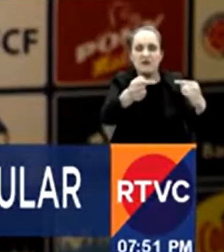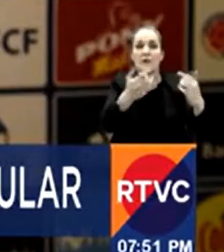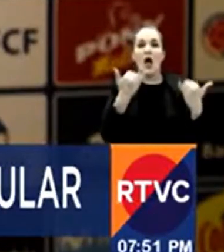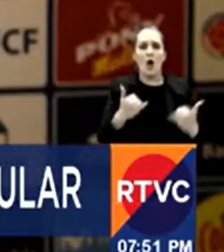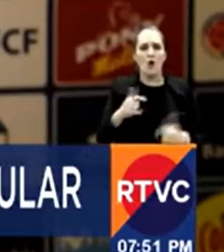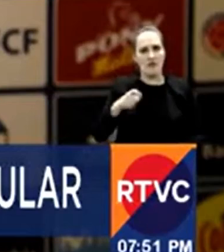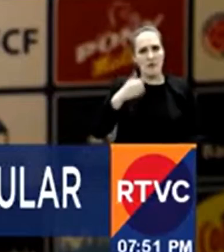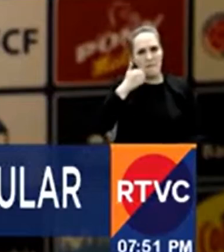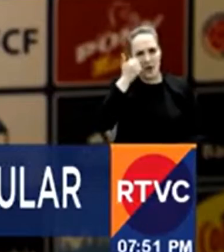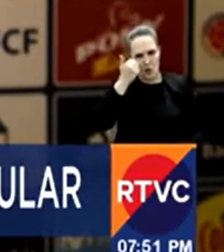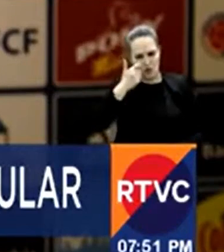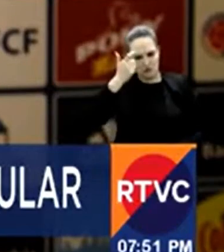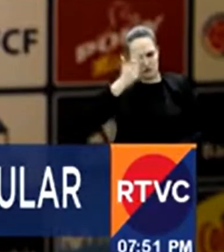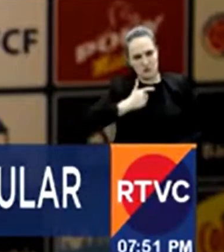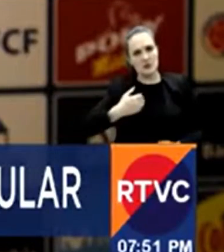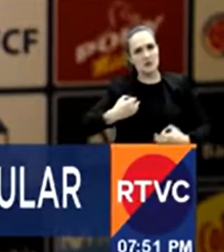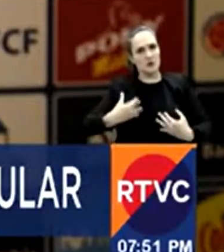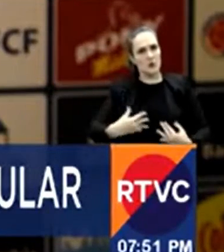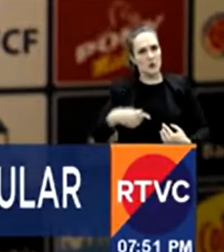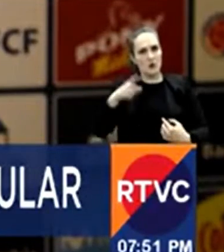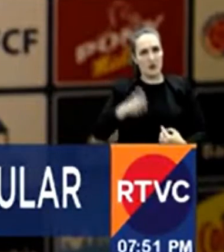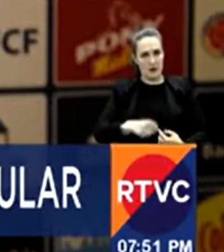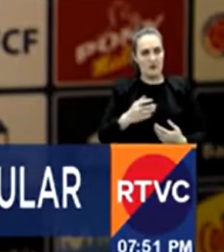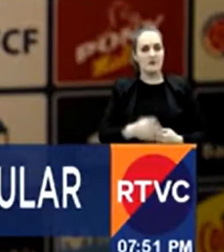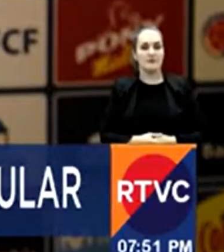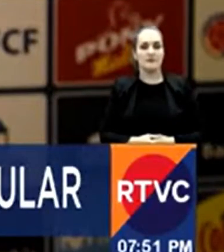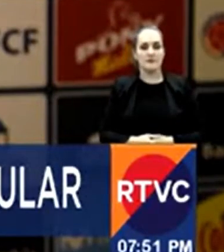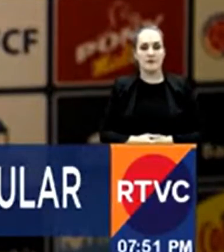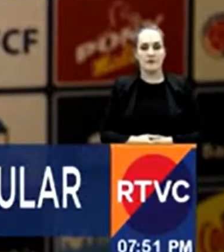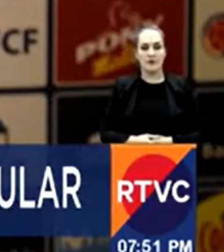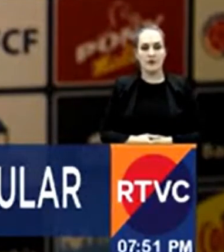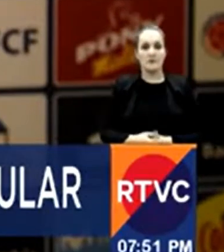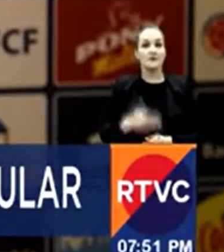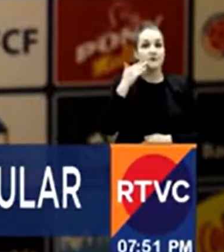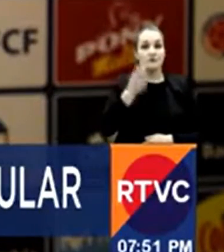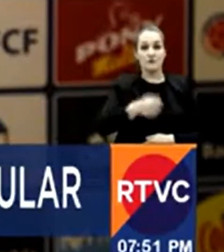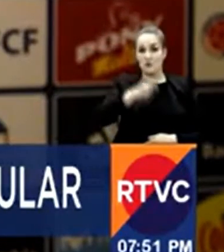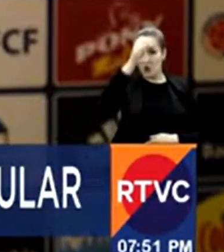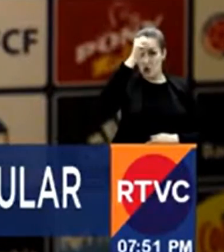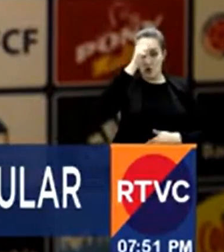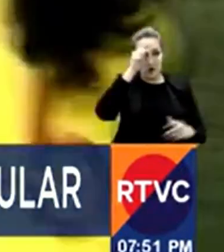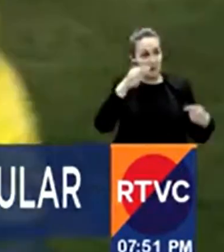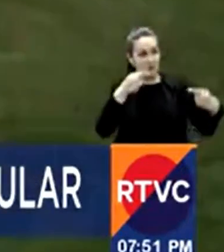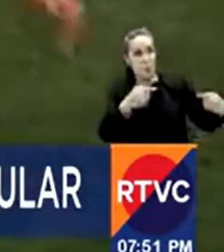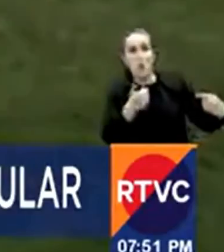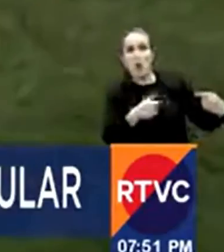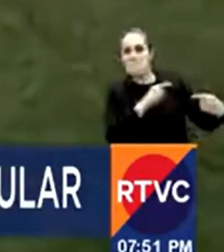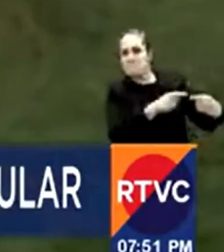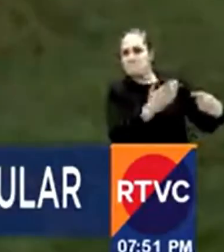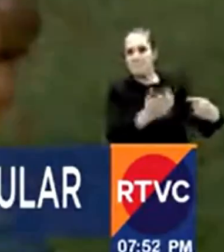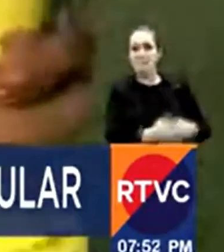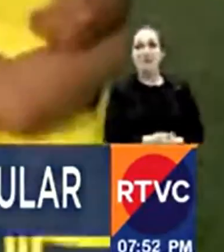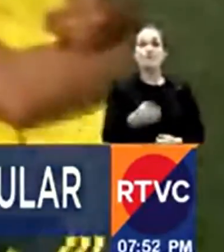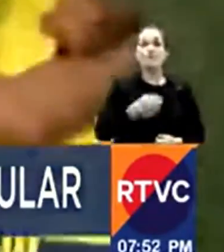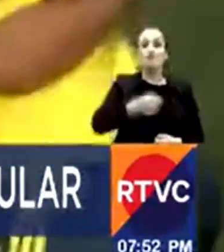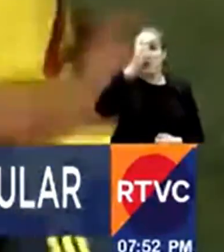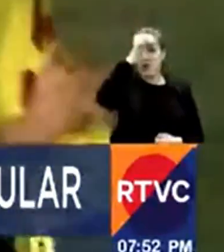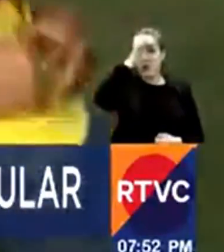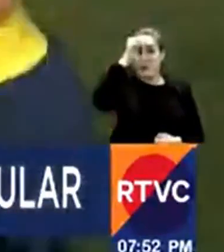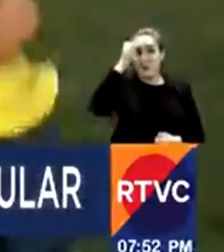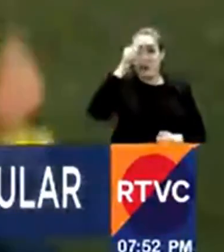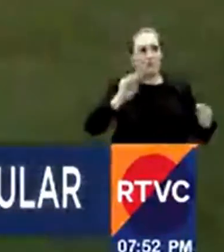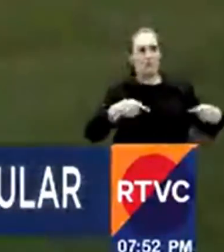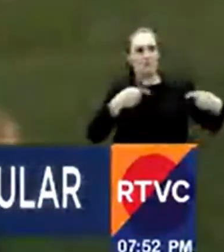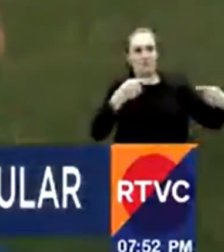con mucha seguridad, a partir del domingo, con el rival que nos toque. El próximo domingo el sueño se